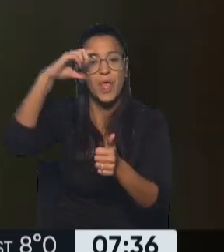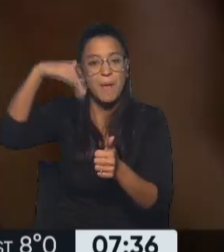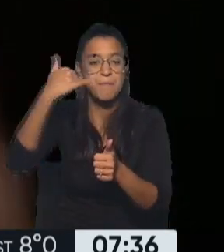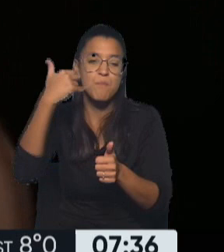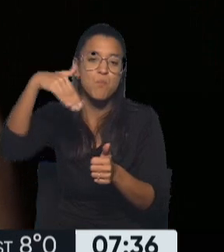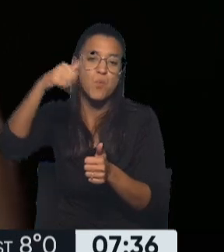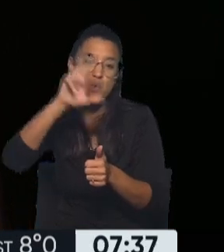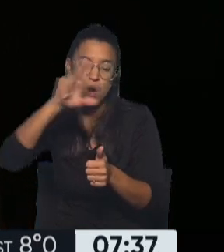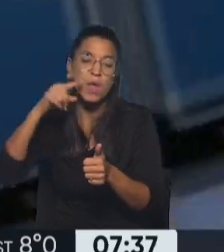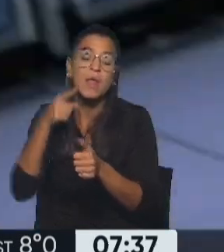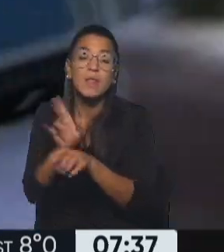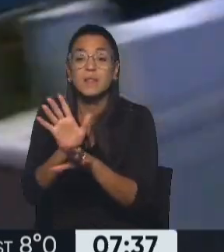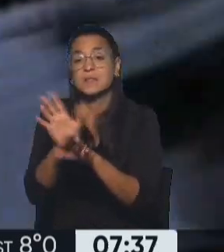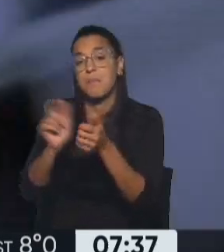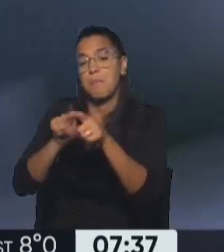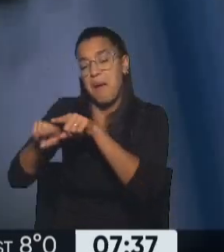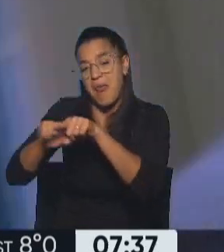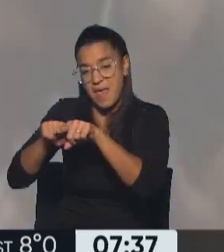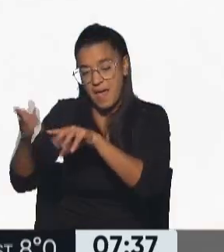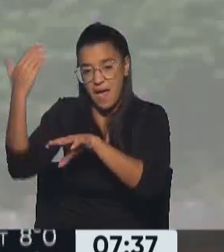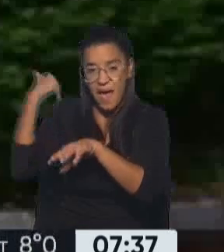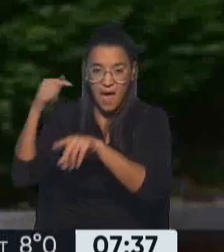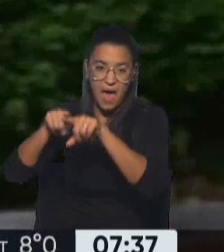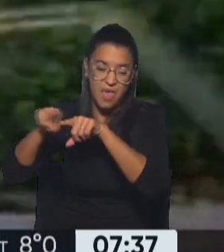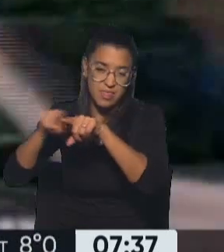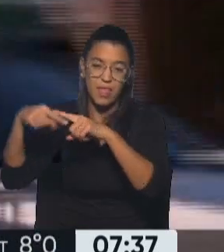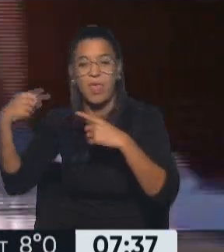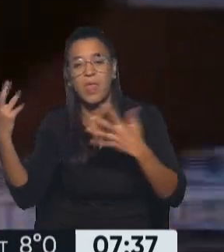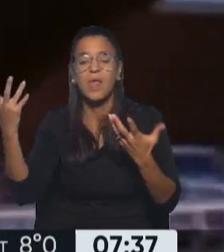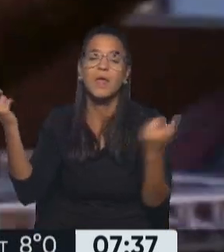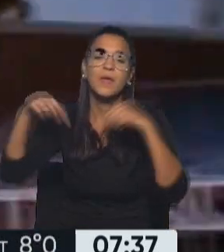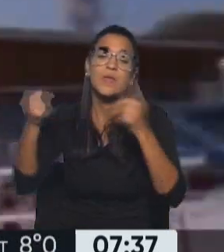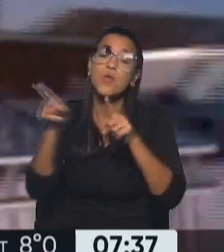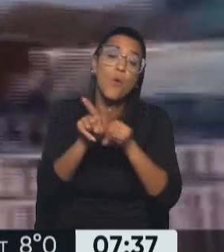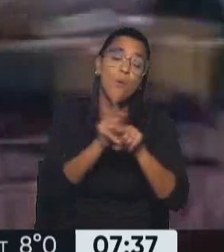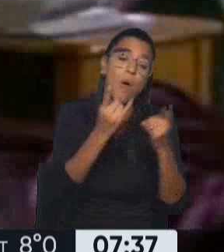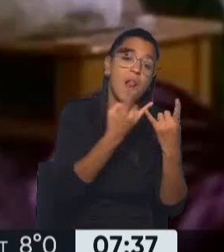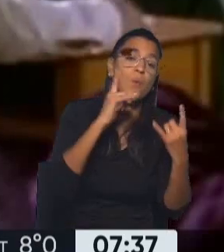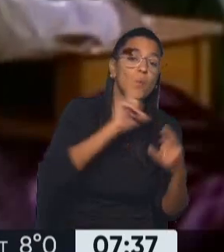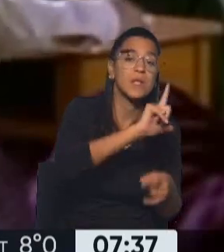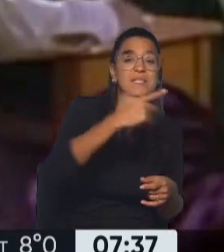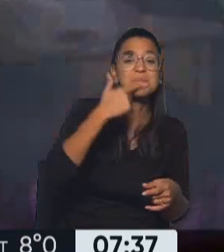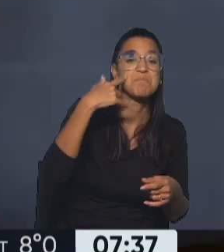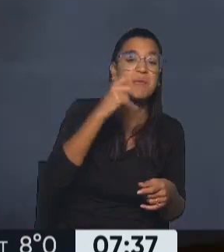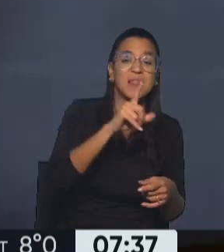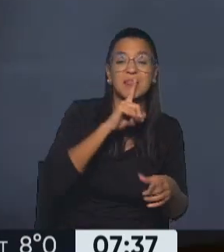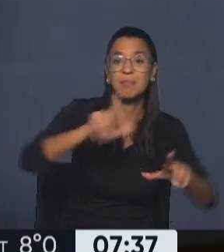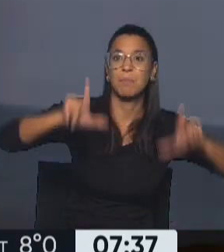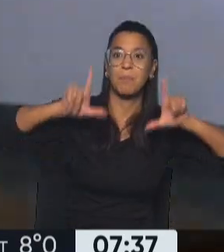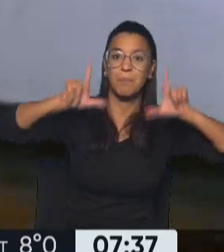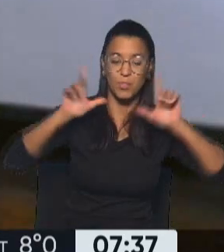aquella comentadísima pareja relación. Que tenía unas cuantas idas y vueltas, como en el caso de Will Smith, todo se vivía en pantalla. Pero volviendo a Bruce